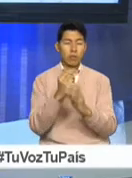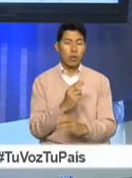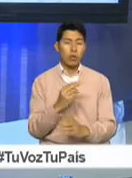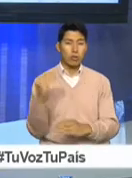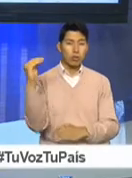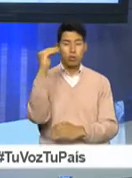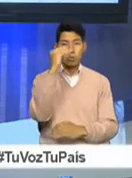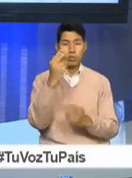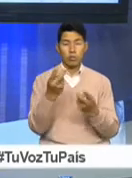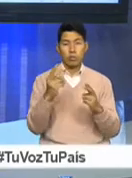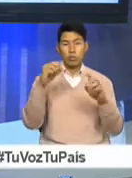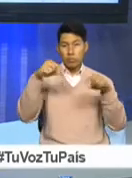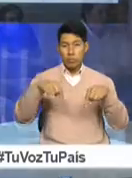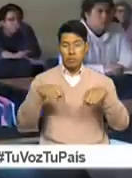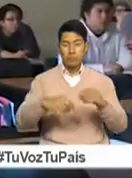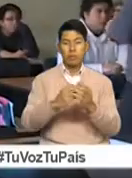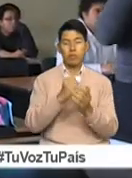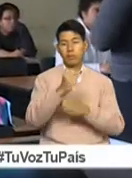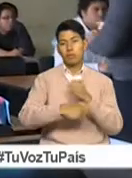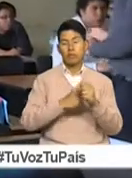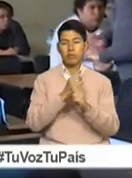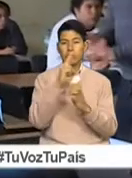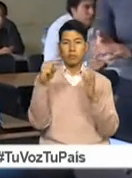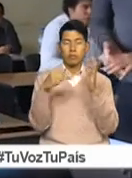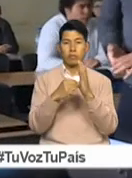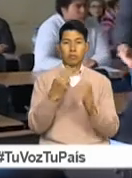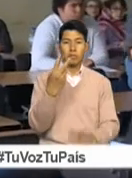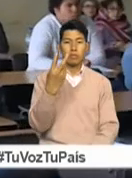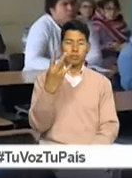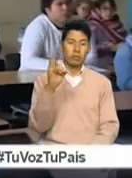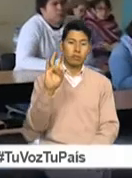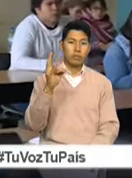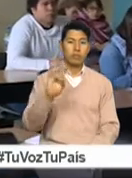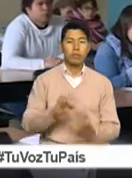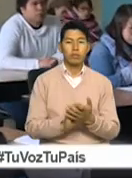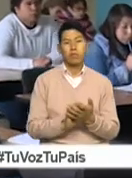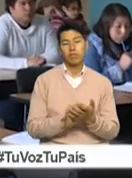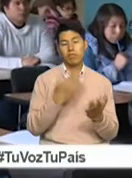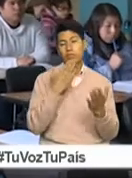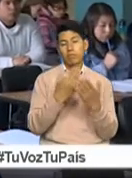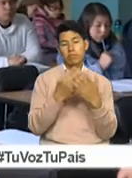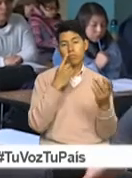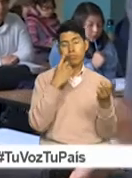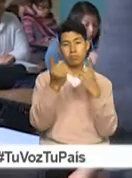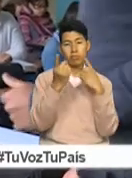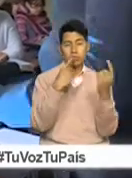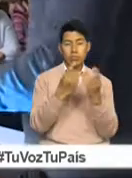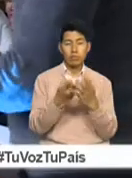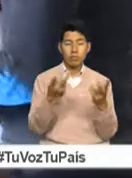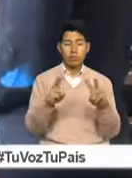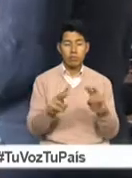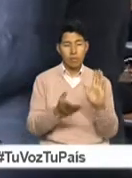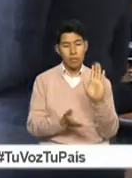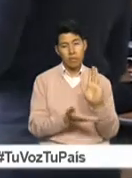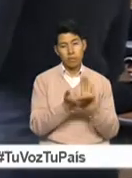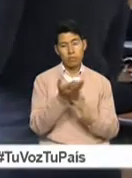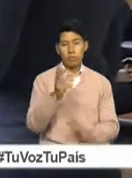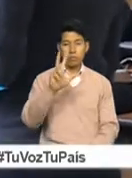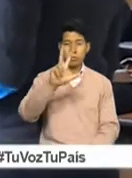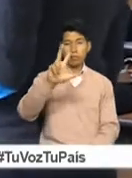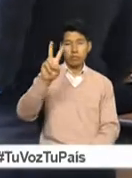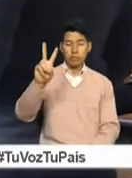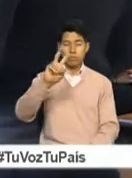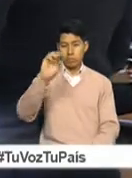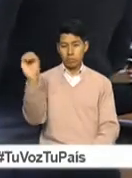este 2017 gracias al diálogo en el sector educativo se logró un incremento del 32 por ciento en la oferta